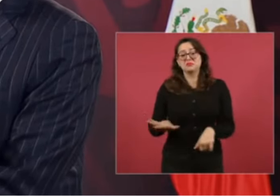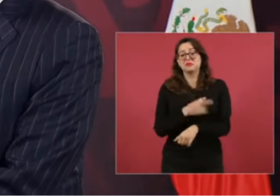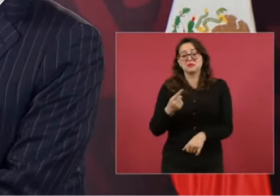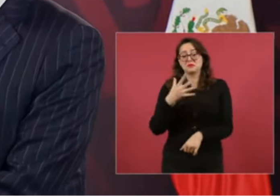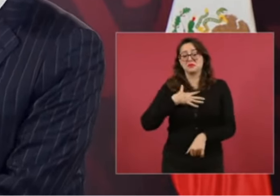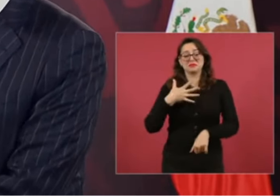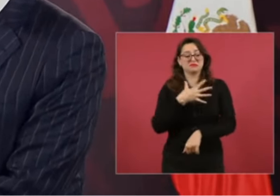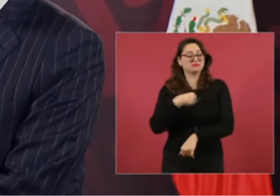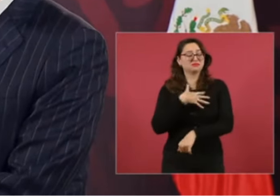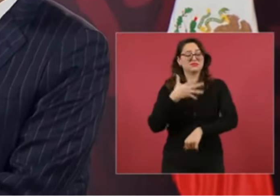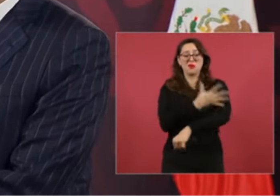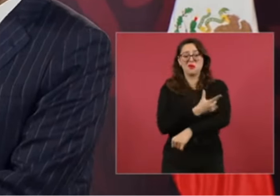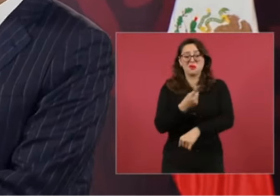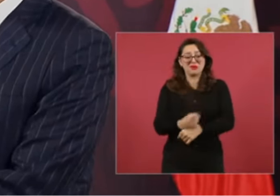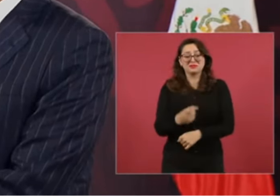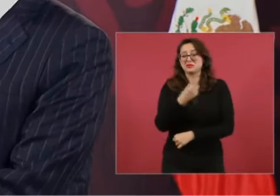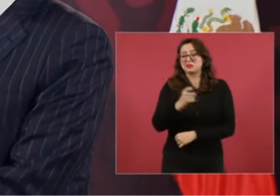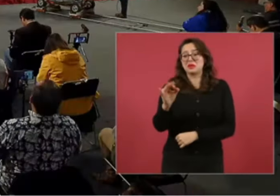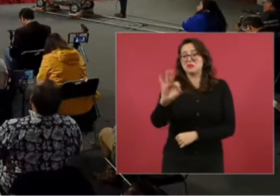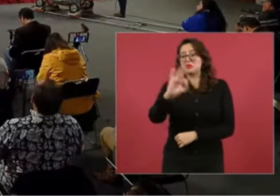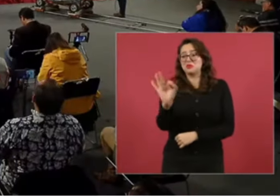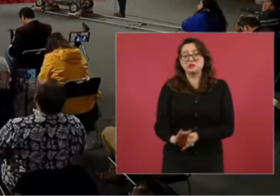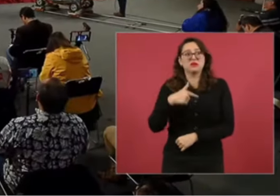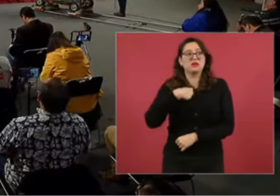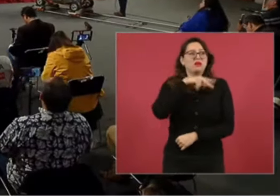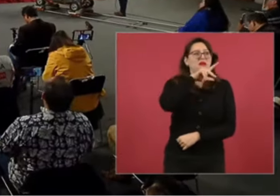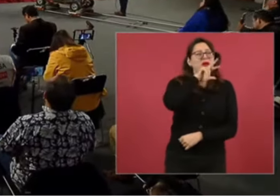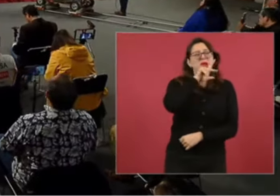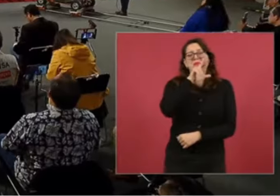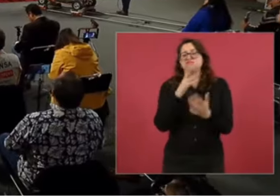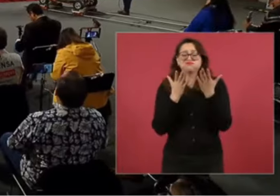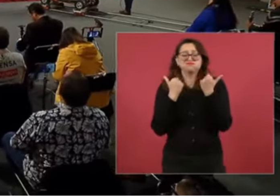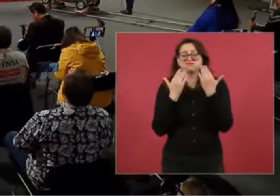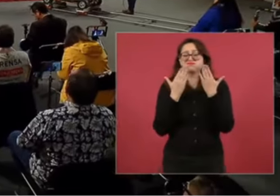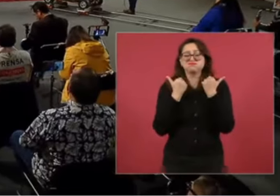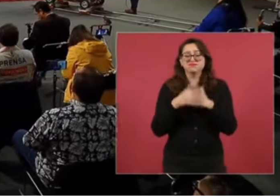No tengo nada de qué preocuparme.